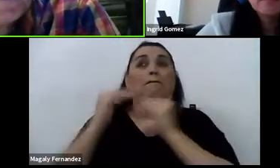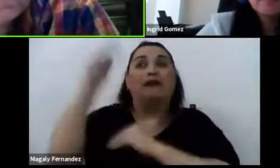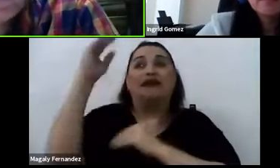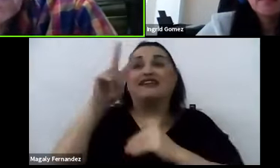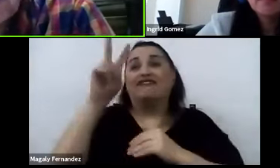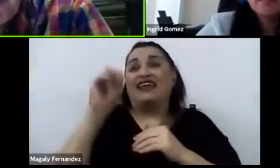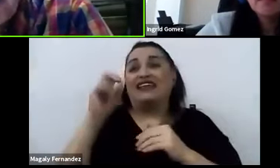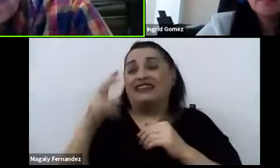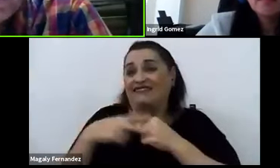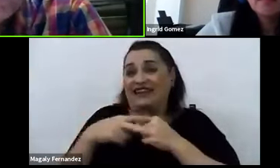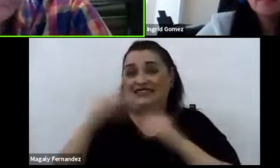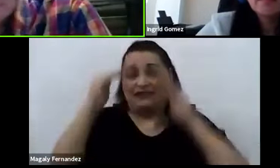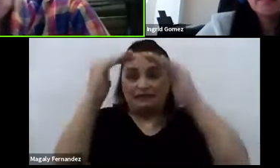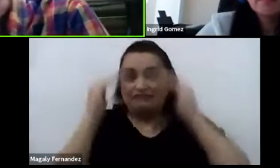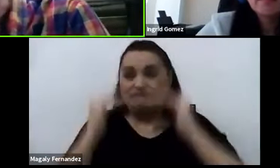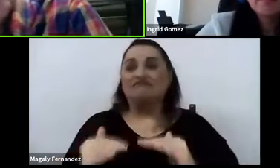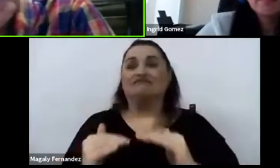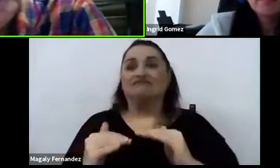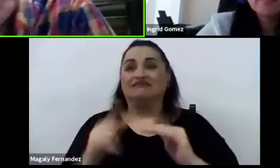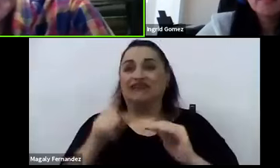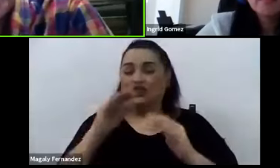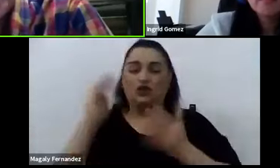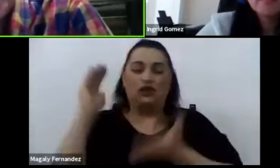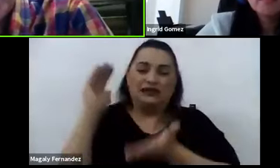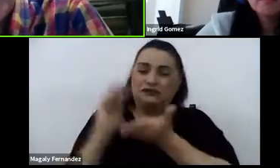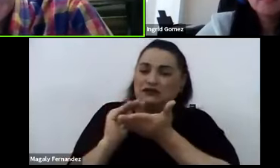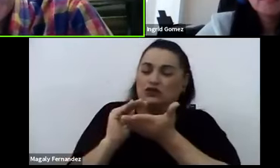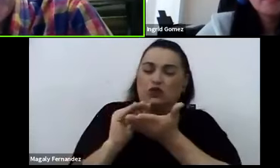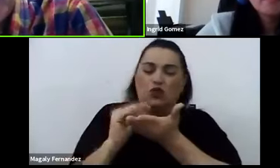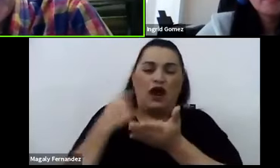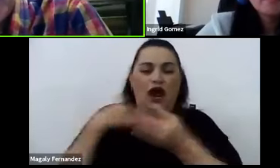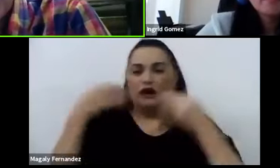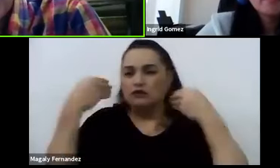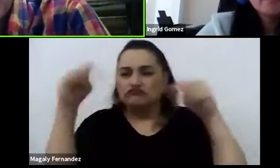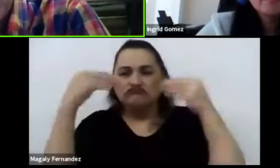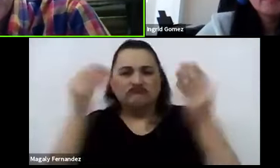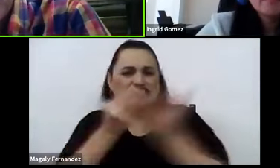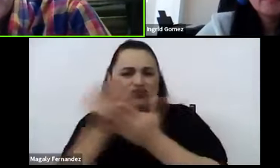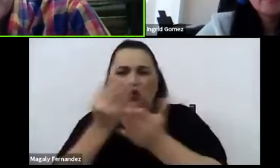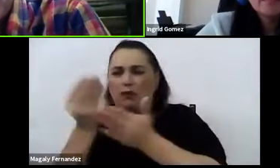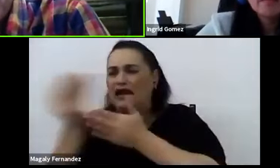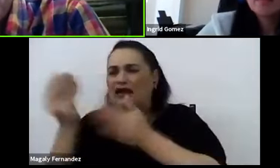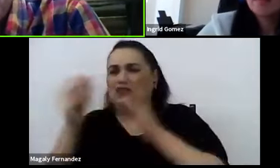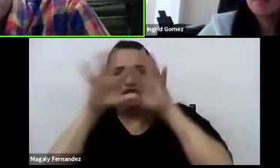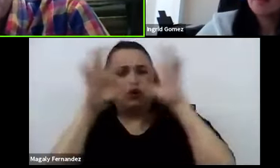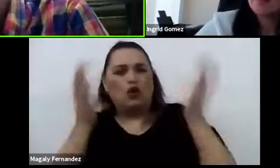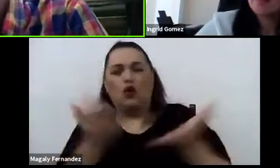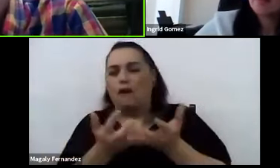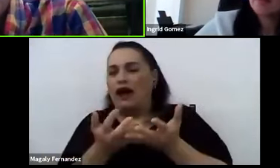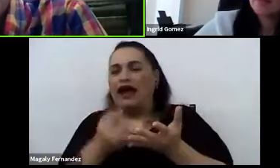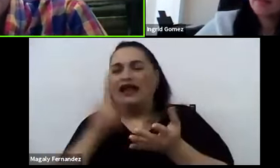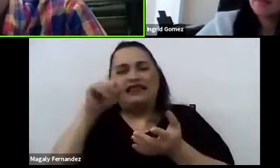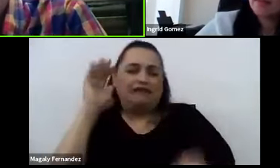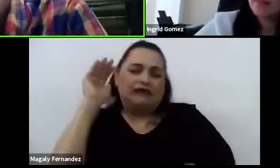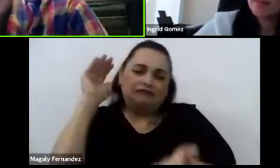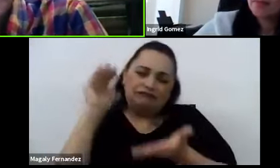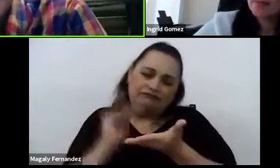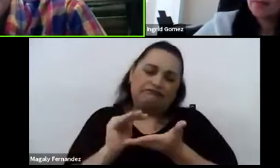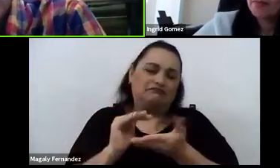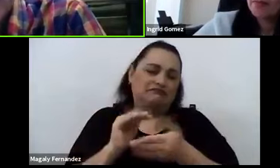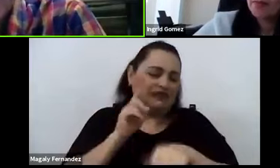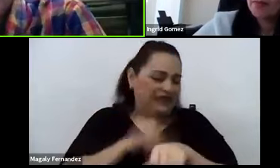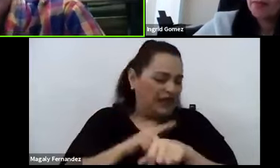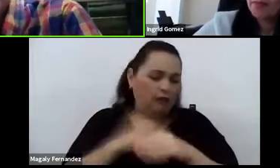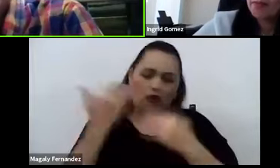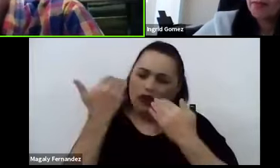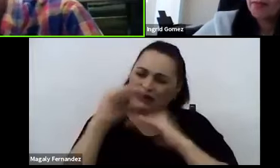Y para ello tenemos que disminuir muchísimo nuestro comercio global. El comercio global tiene que casi con el tiempo